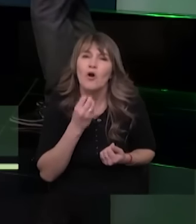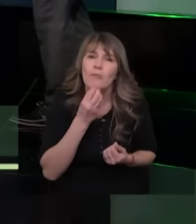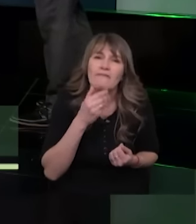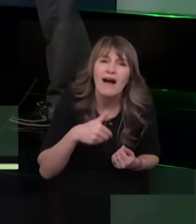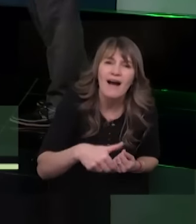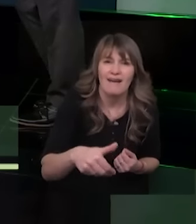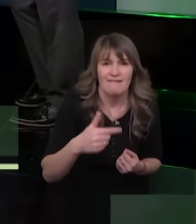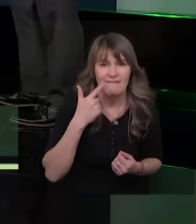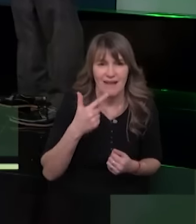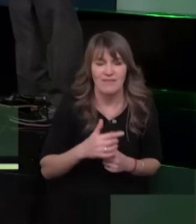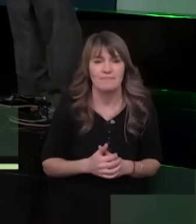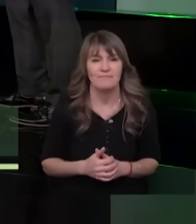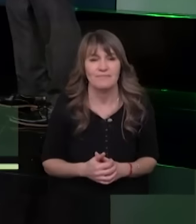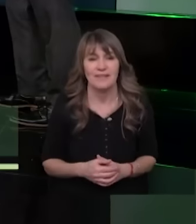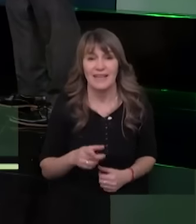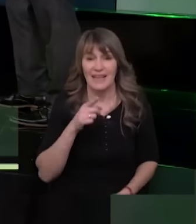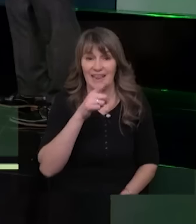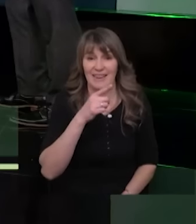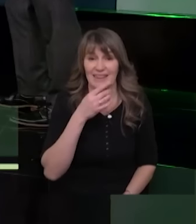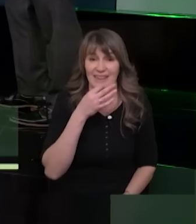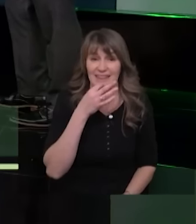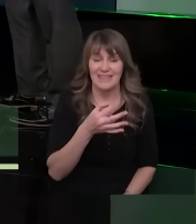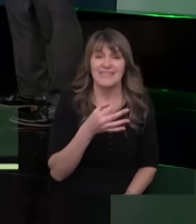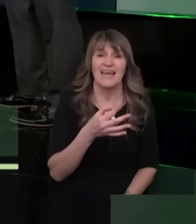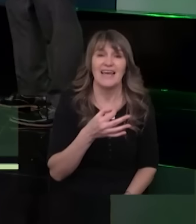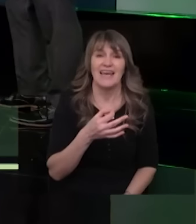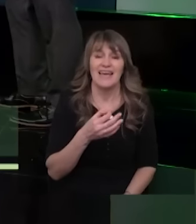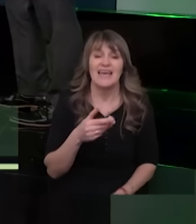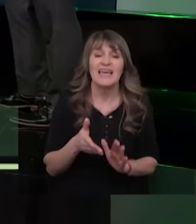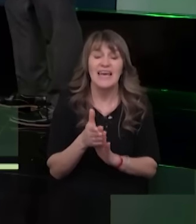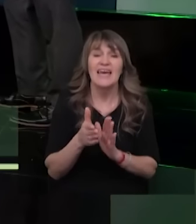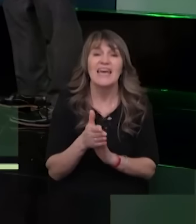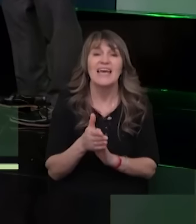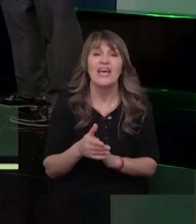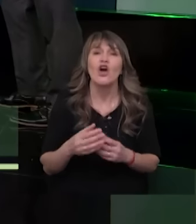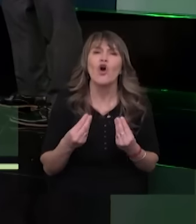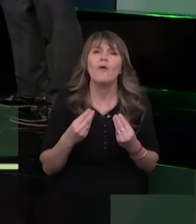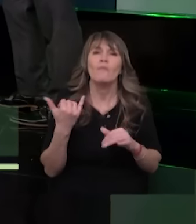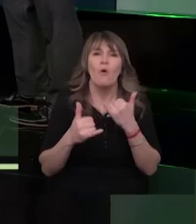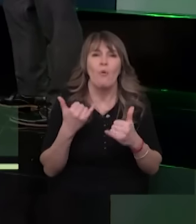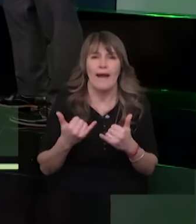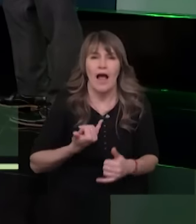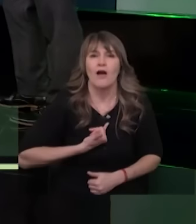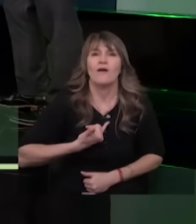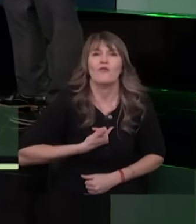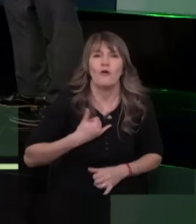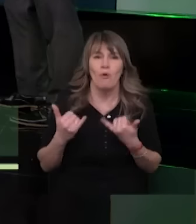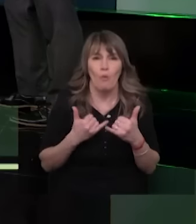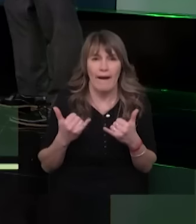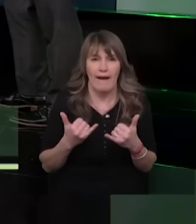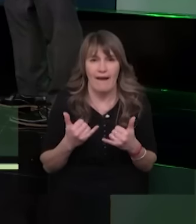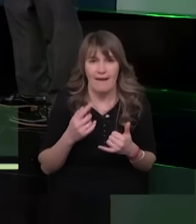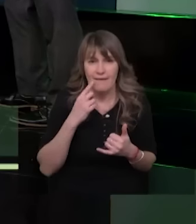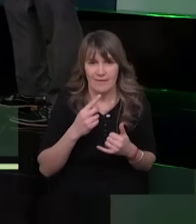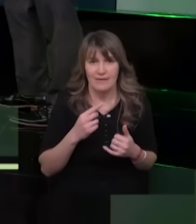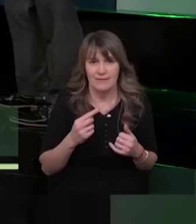eh que tiene justamente los pronósticos de desempeño de la selección uruguaya O sea que quisimos saber